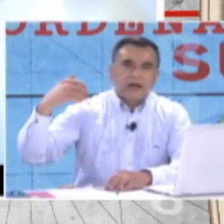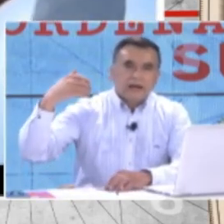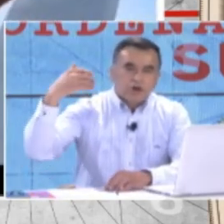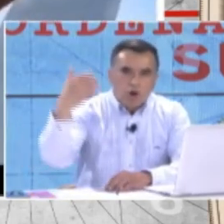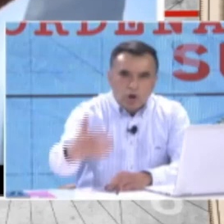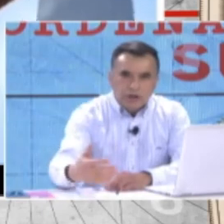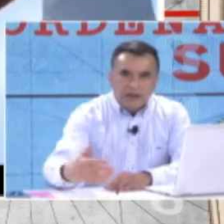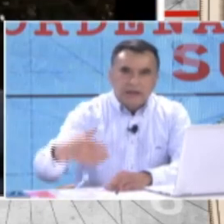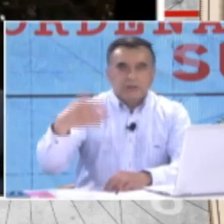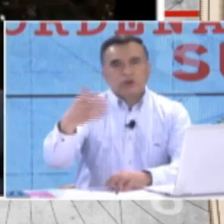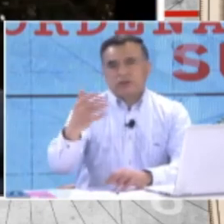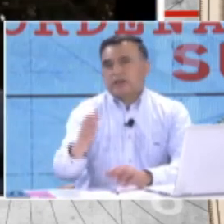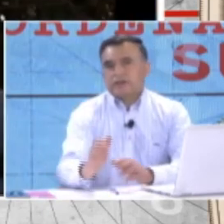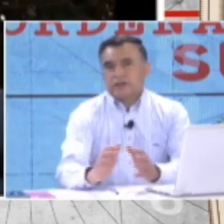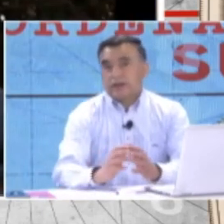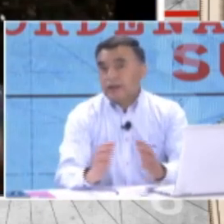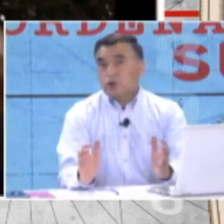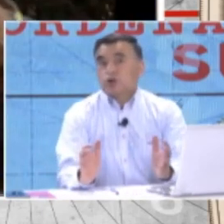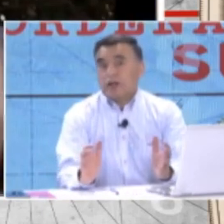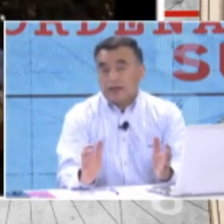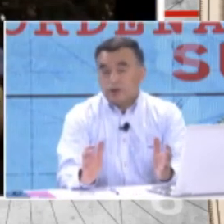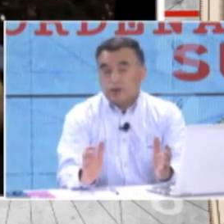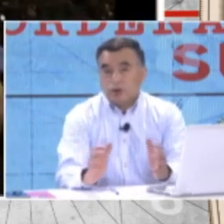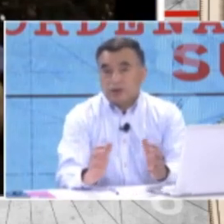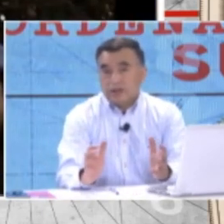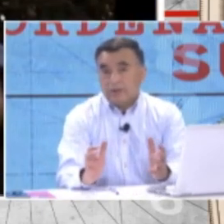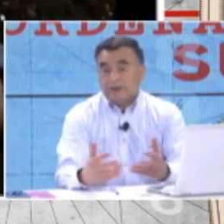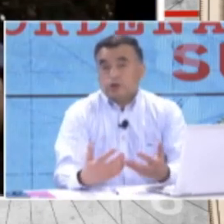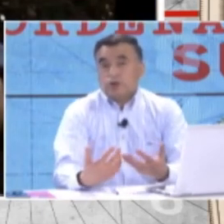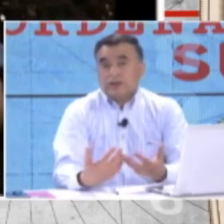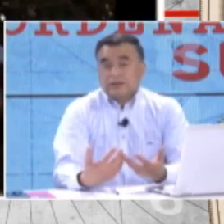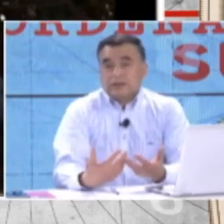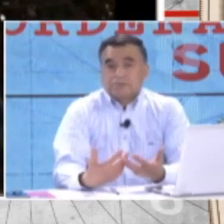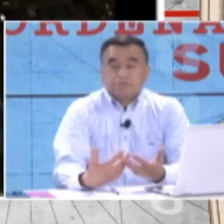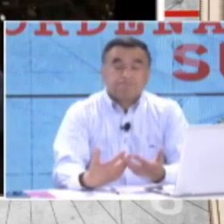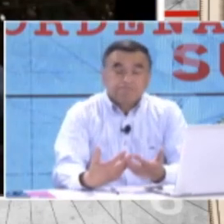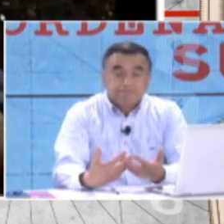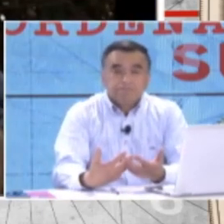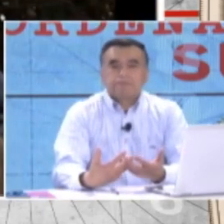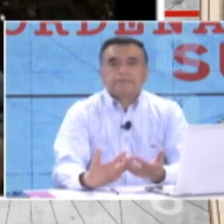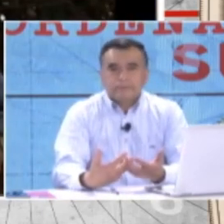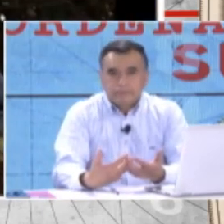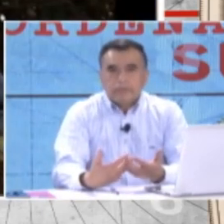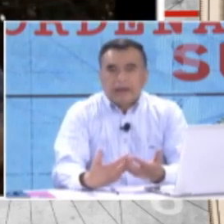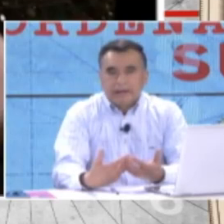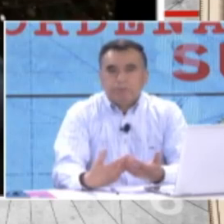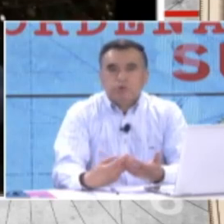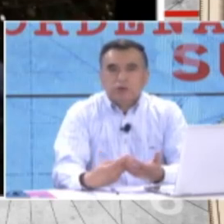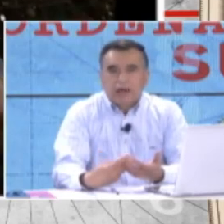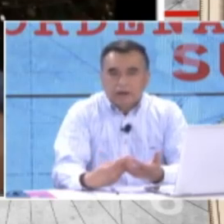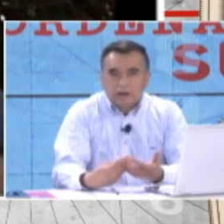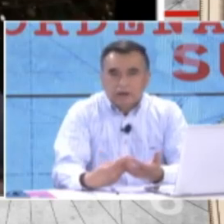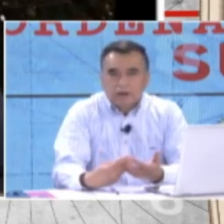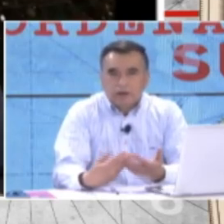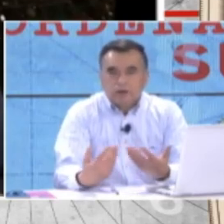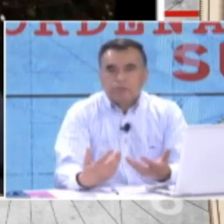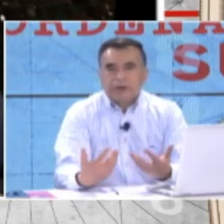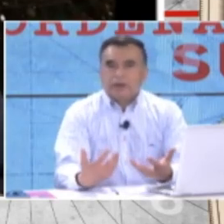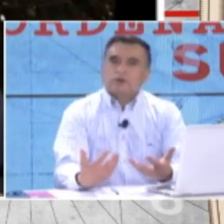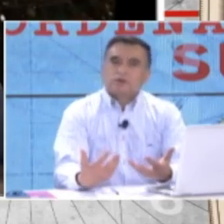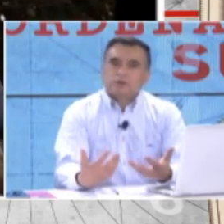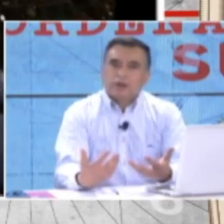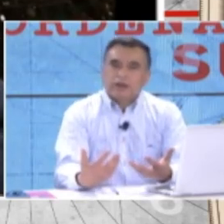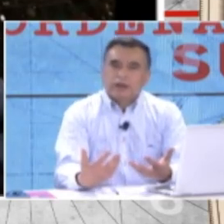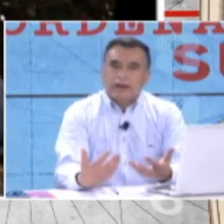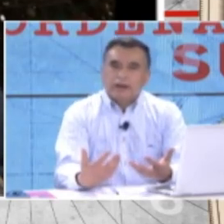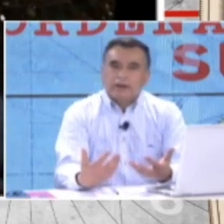energética, colonialismo, etcétera, etcétera. De eso no te salvas. Entonces, hay que apuntar, querido